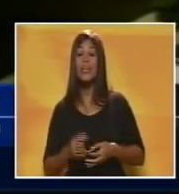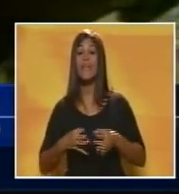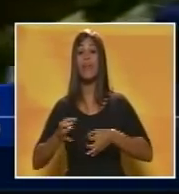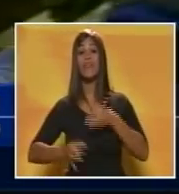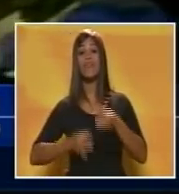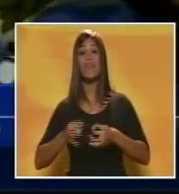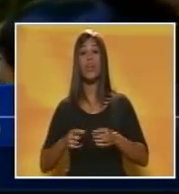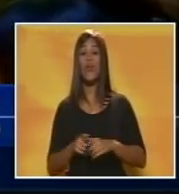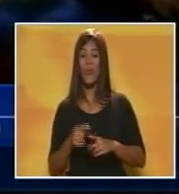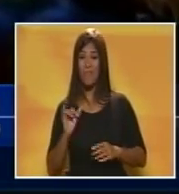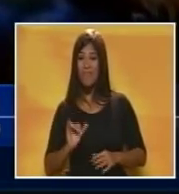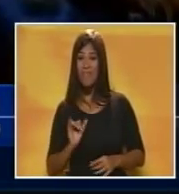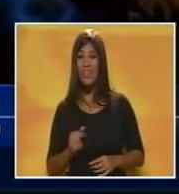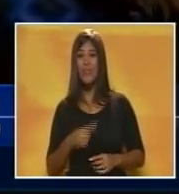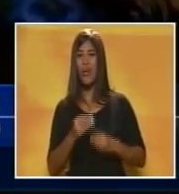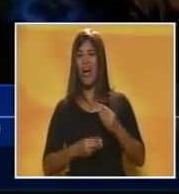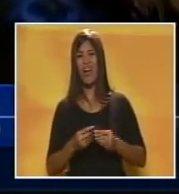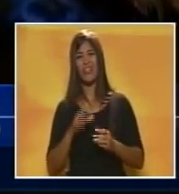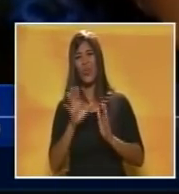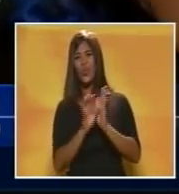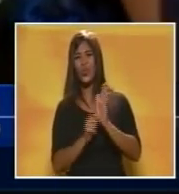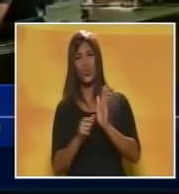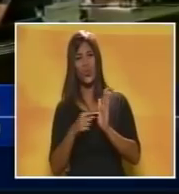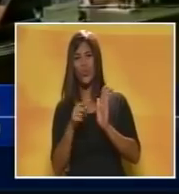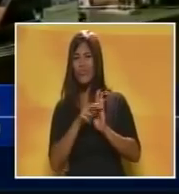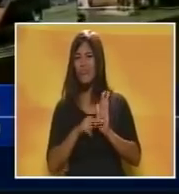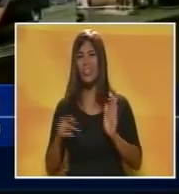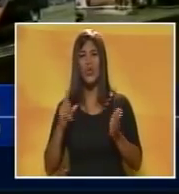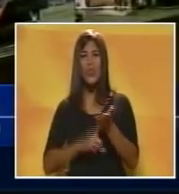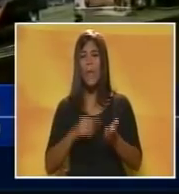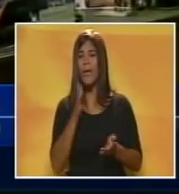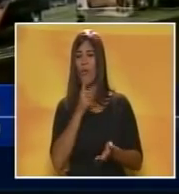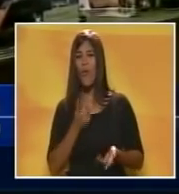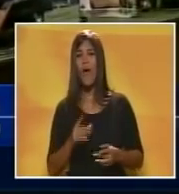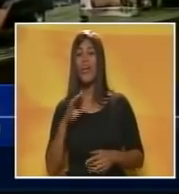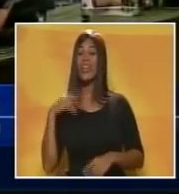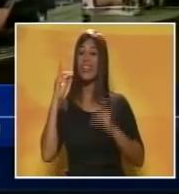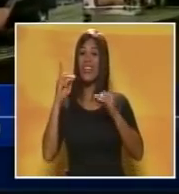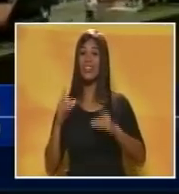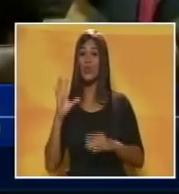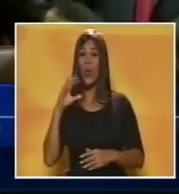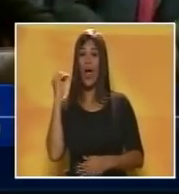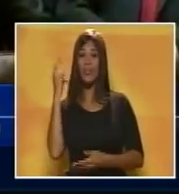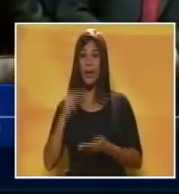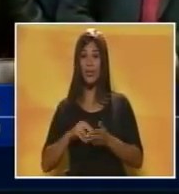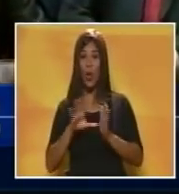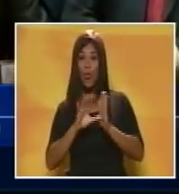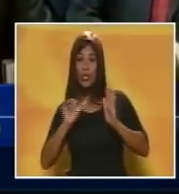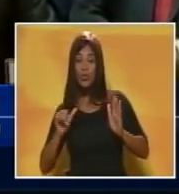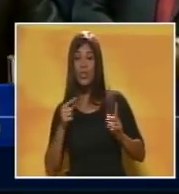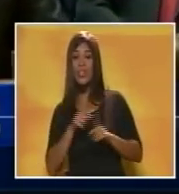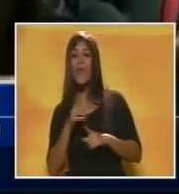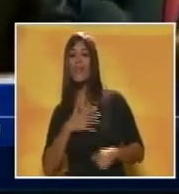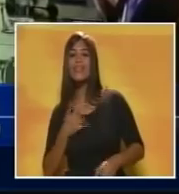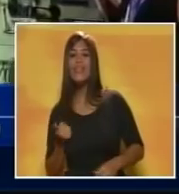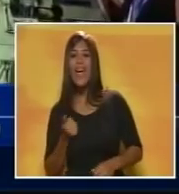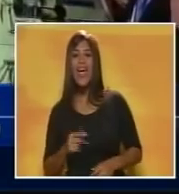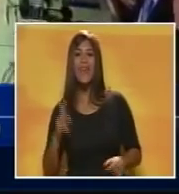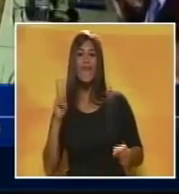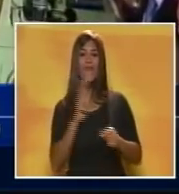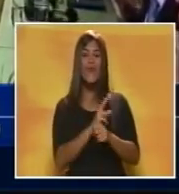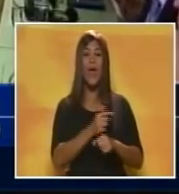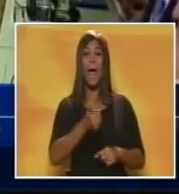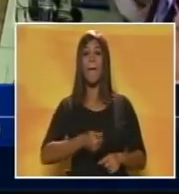acto irrito e inconstitucional la decisión de la Asamblea Nacional Constituyente de allanar la inmunidad de más de 10